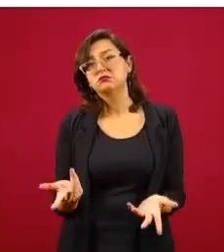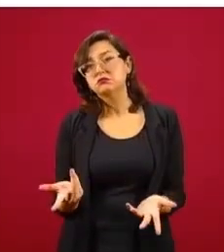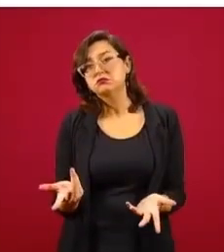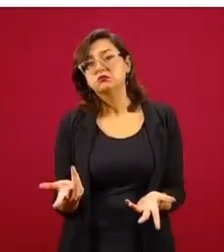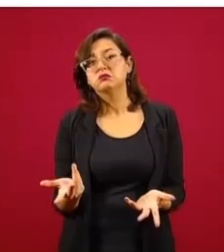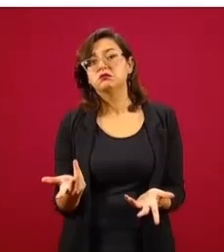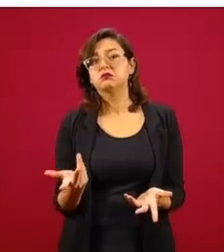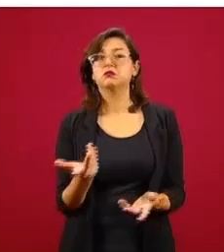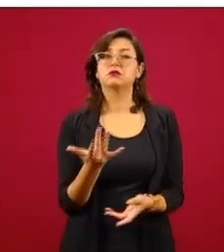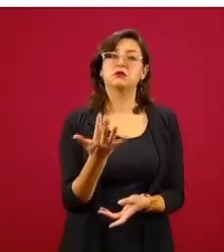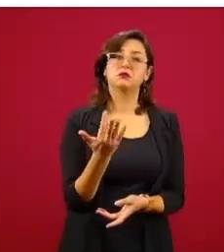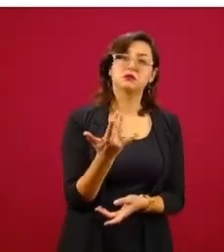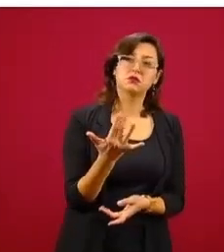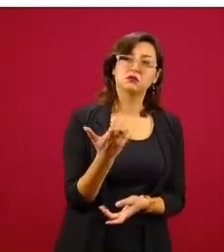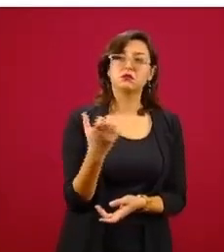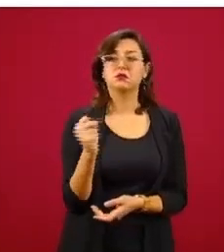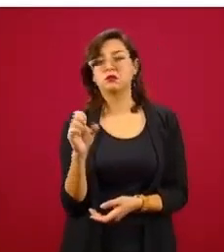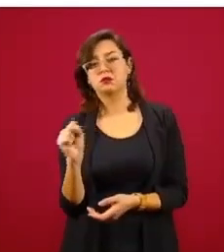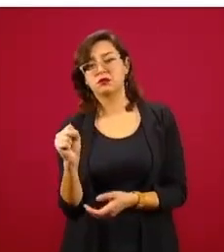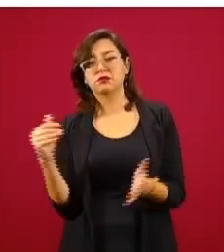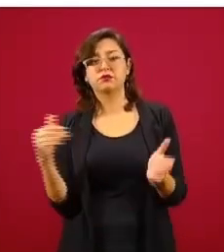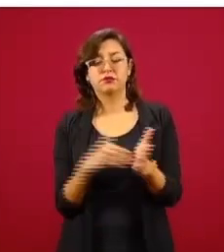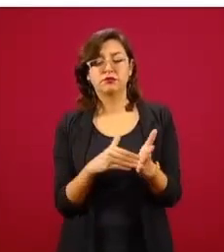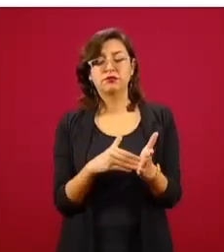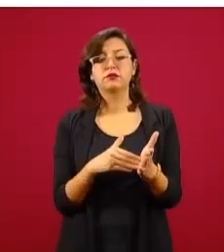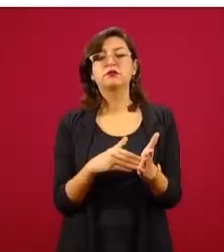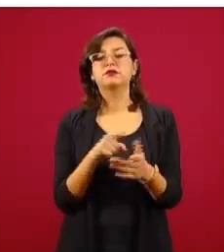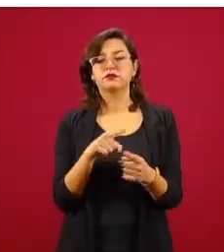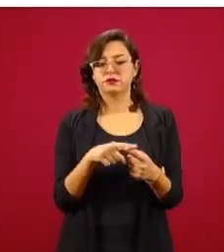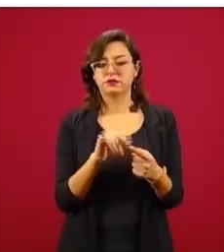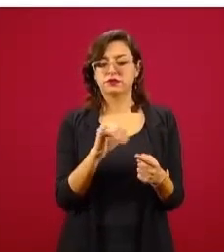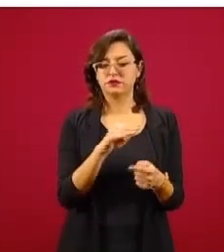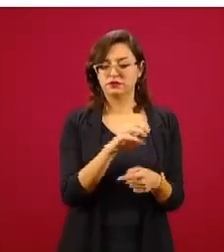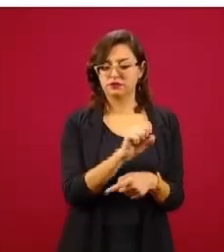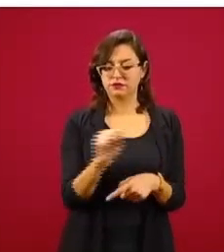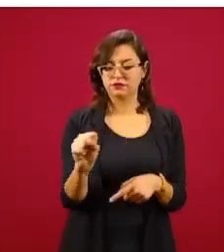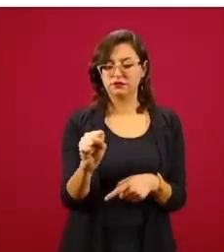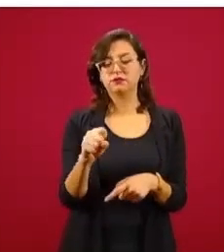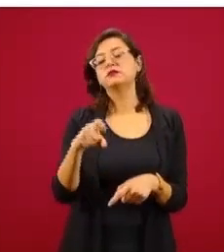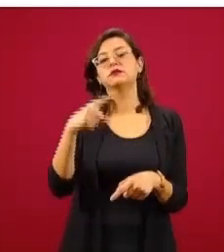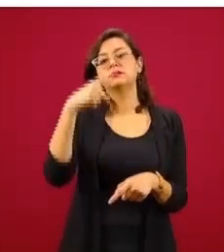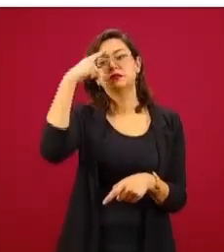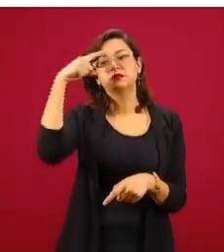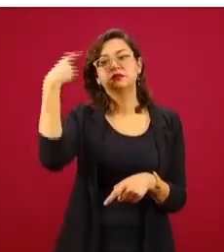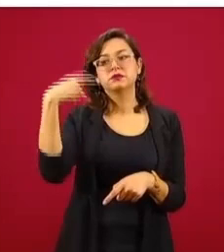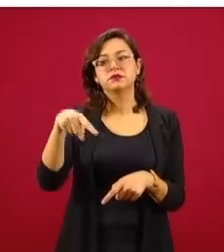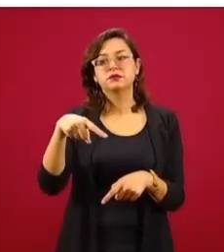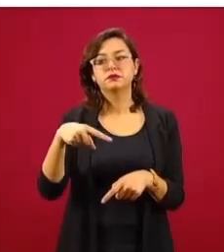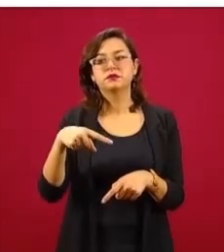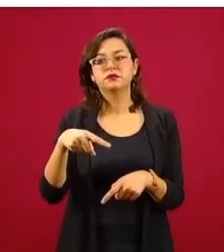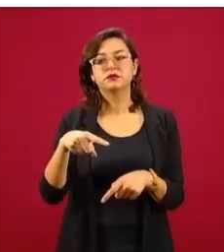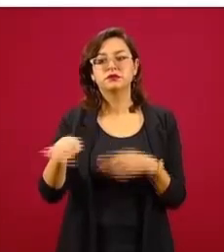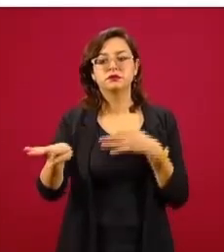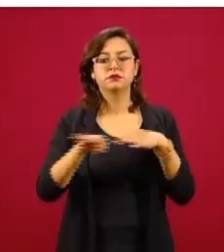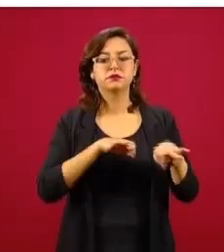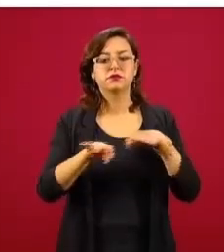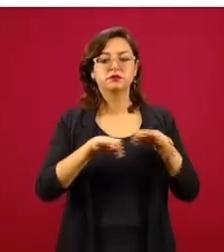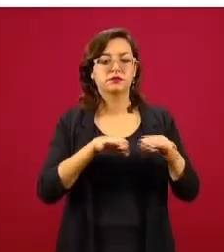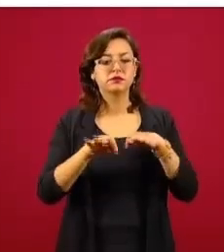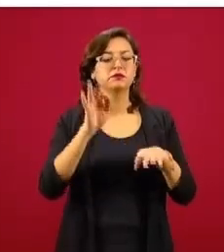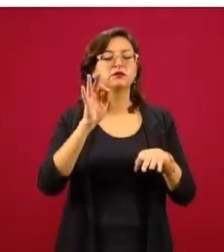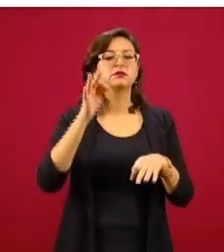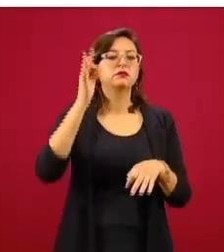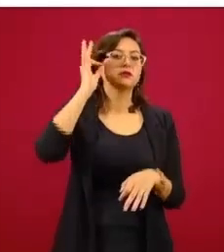cincuenta sesenta mil también para el seguro para trabajadores y trabajadoras